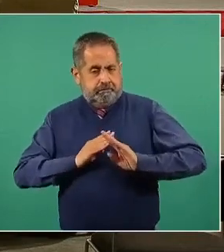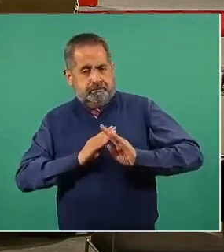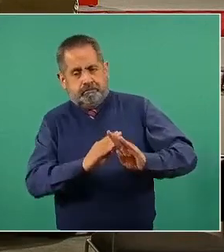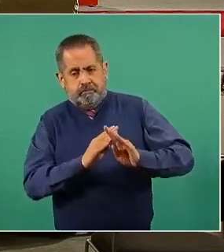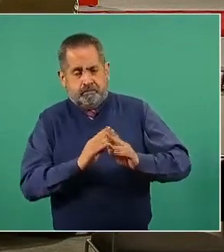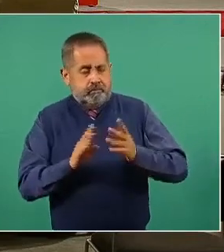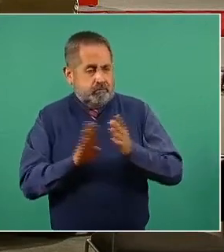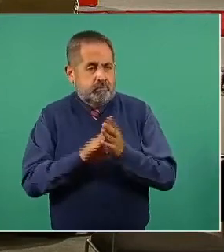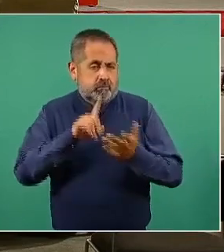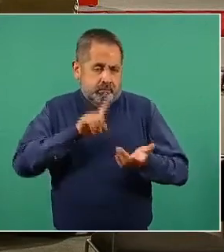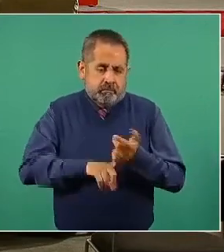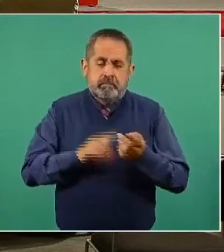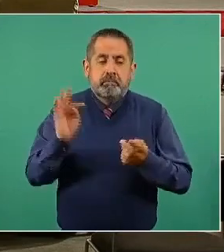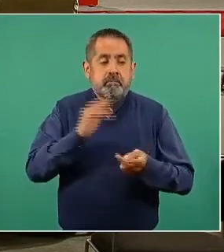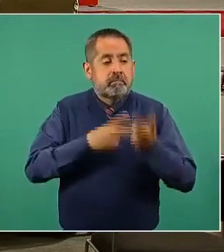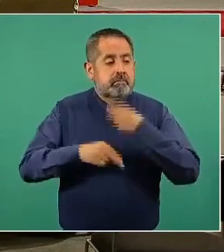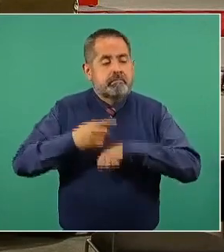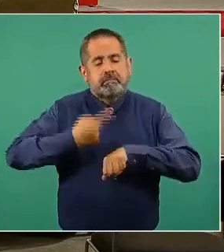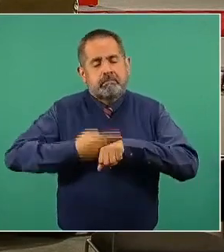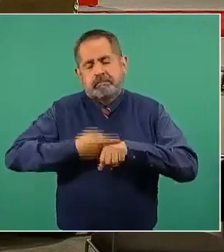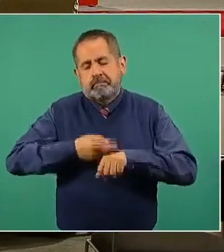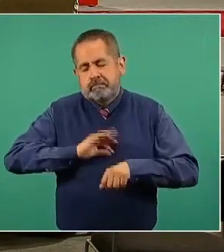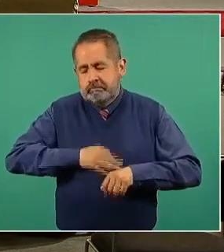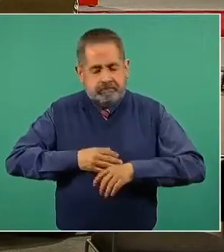ante la propia infección natural,